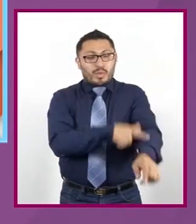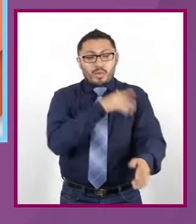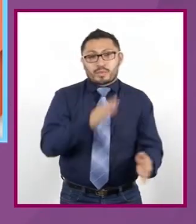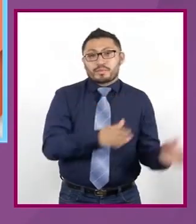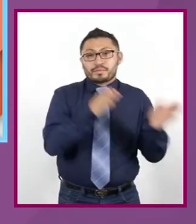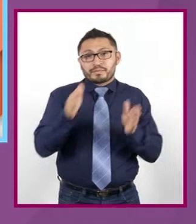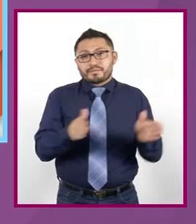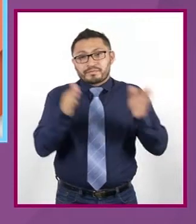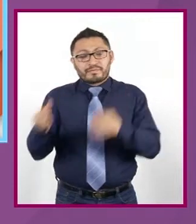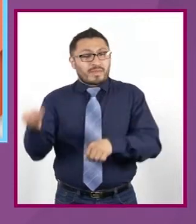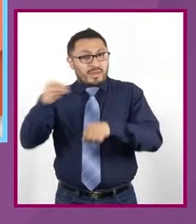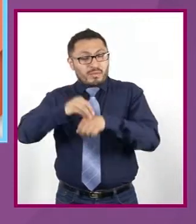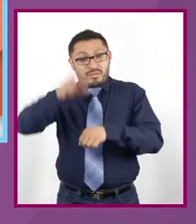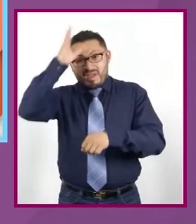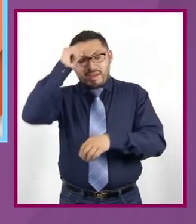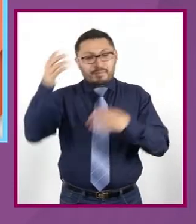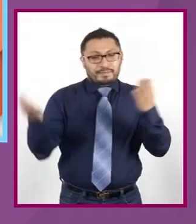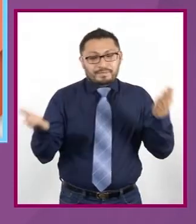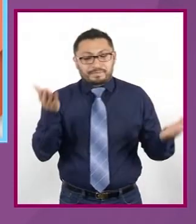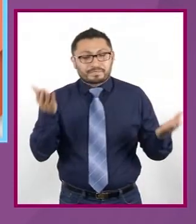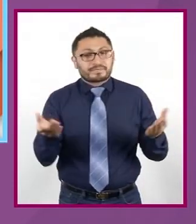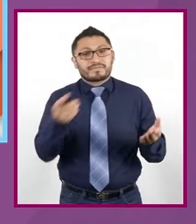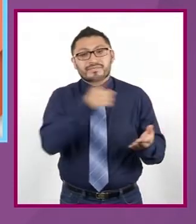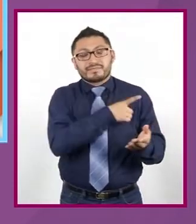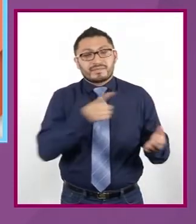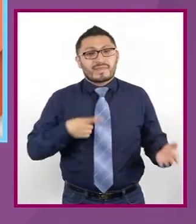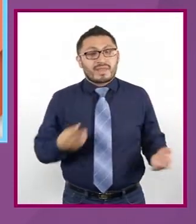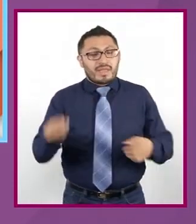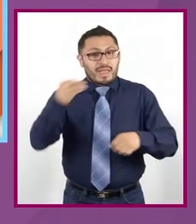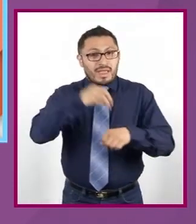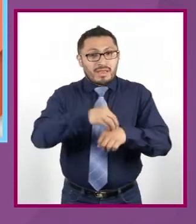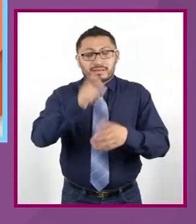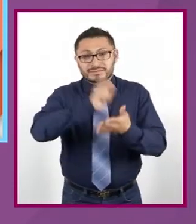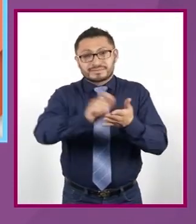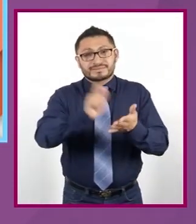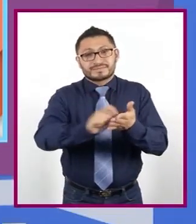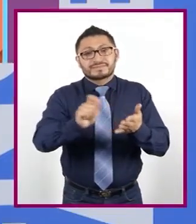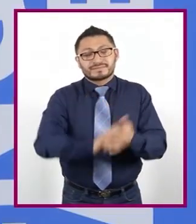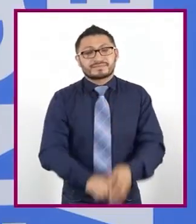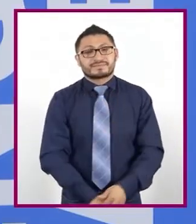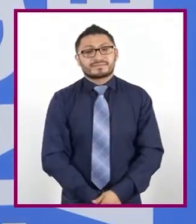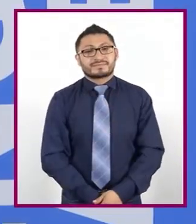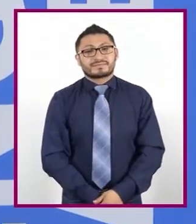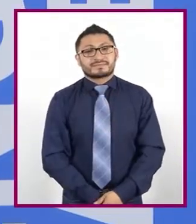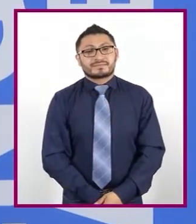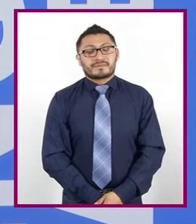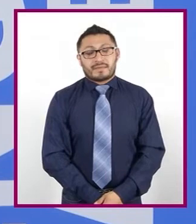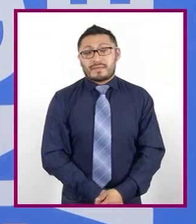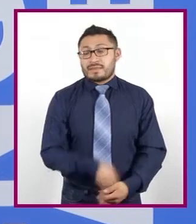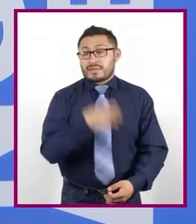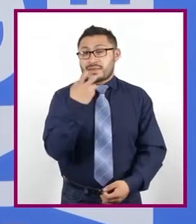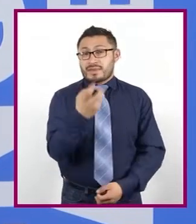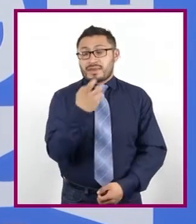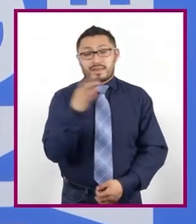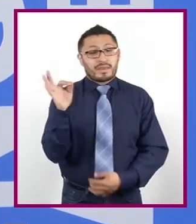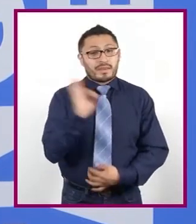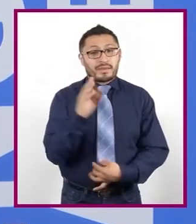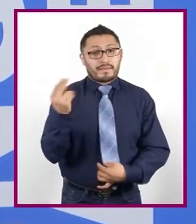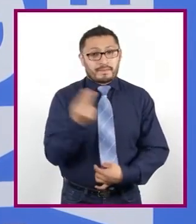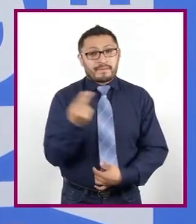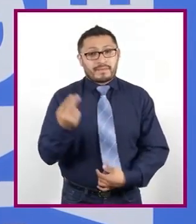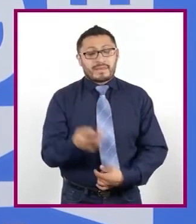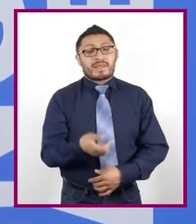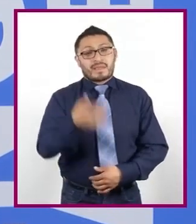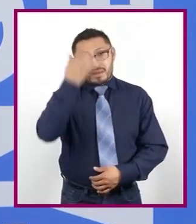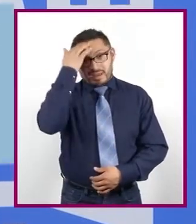común acuerdo para las partes, lo cual deberá constar por escrito. En este caso es necesario saber el